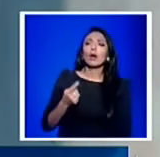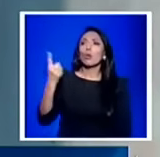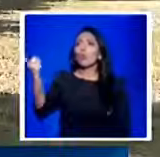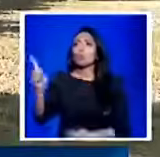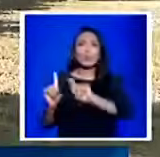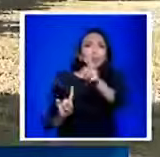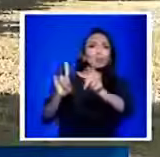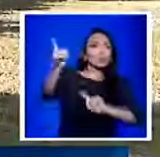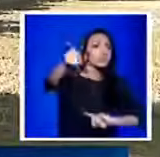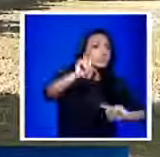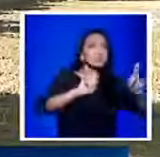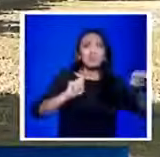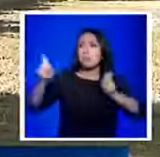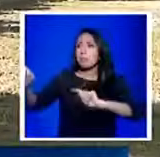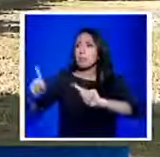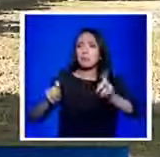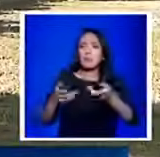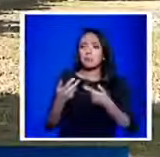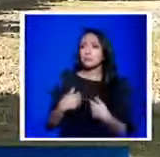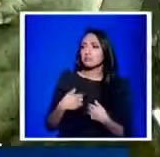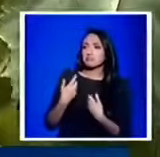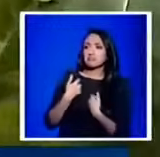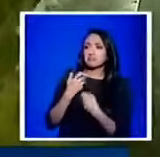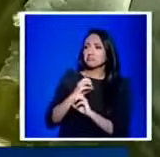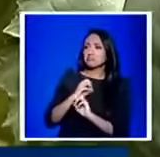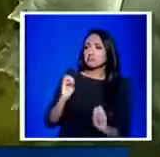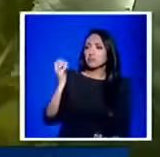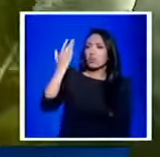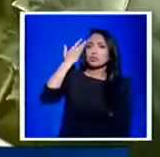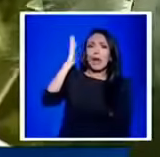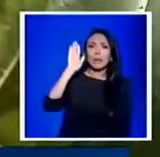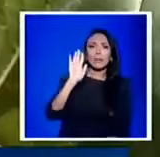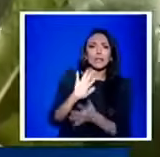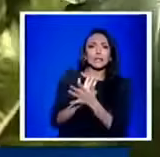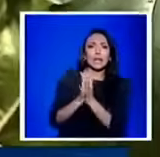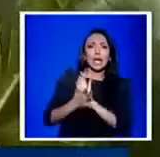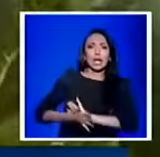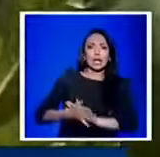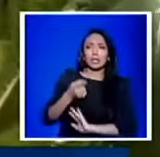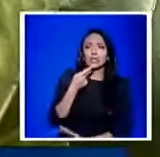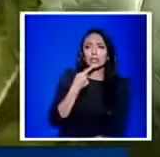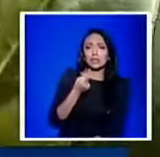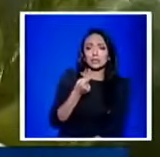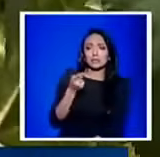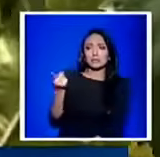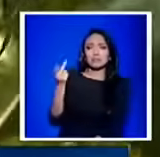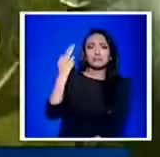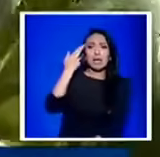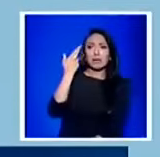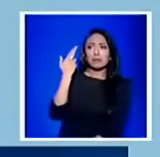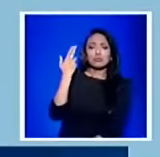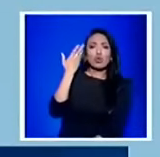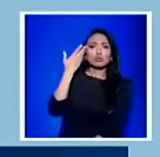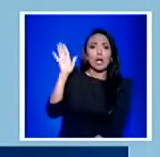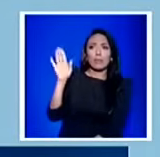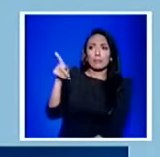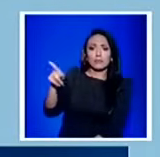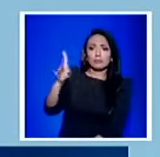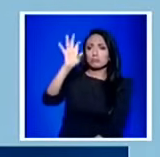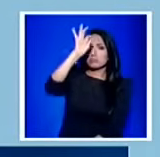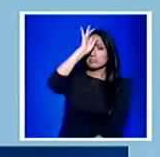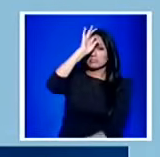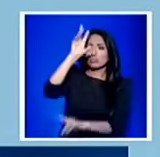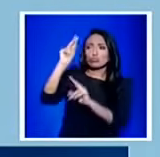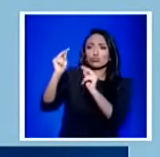otro, me dijeron que no sabían nada, que no tenían razón sobre los vehículos y que no